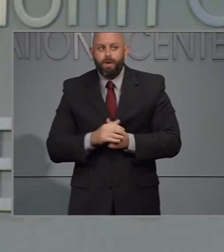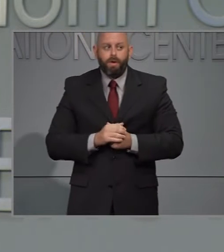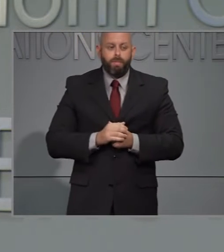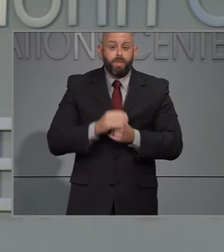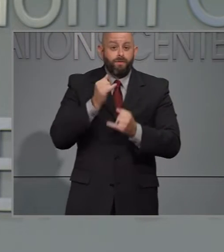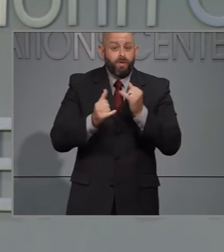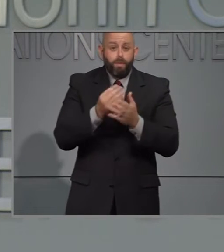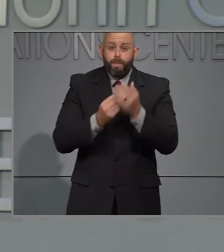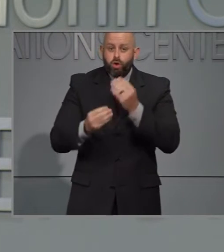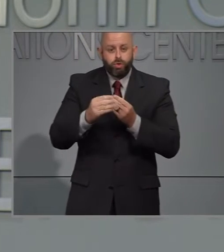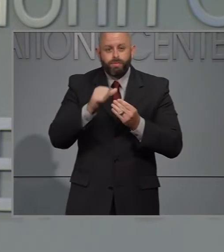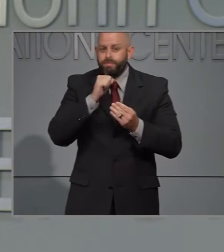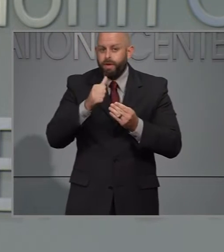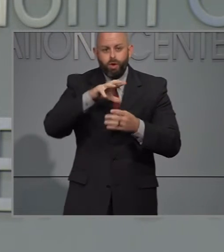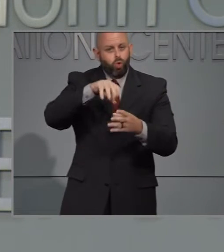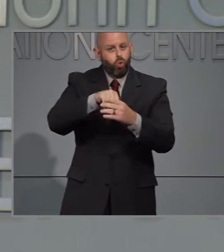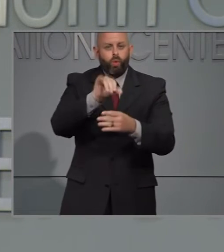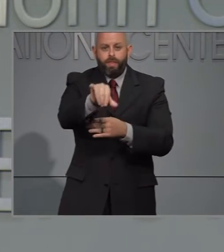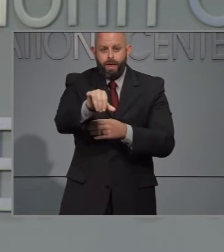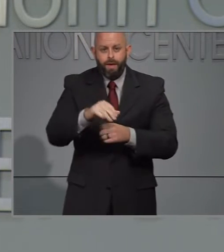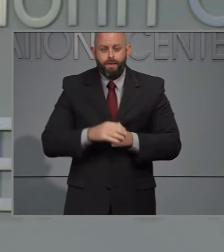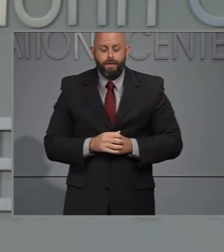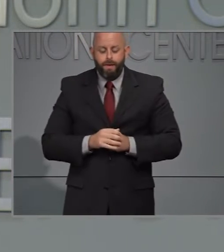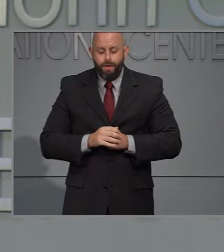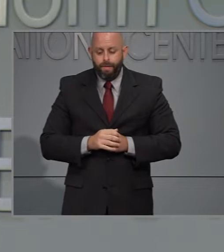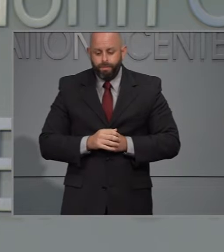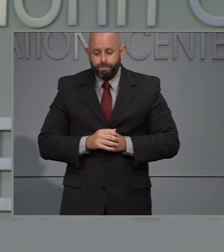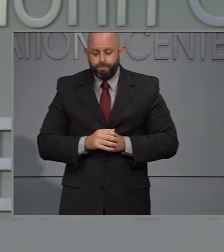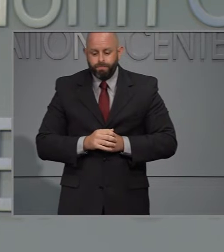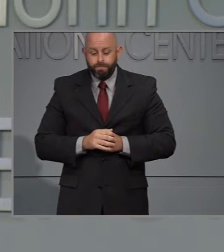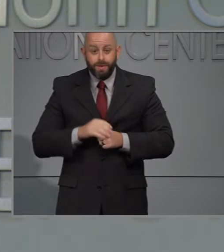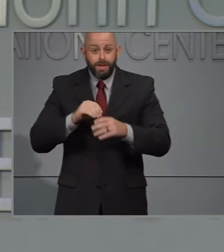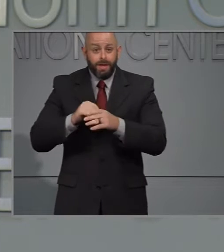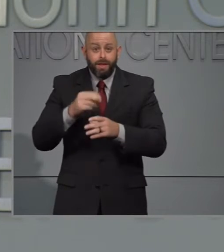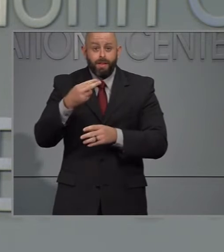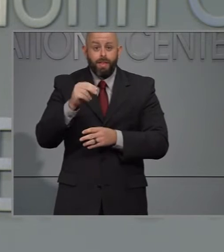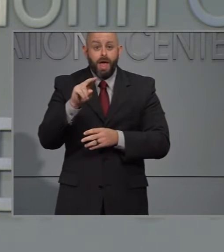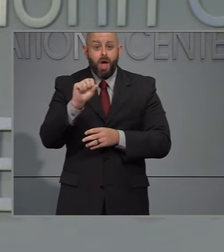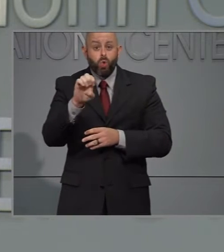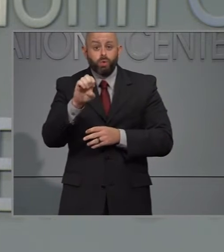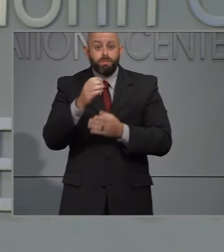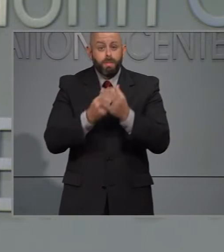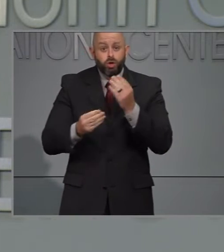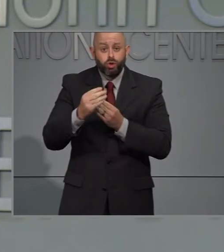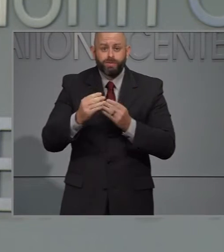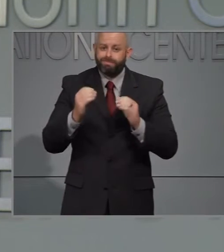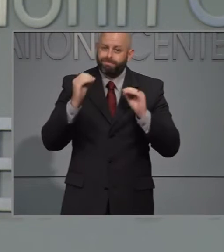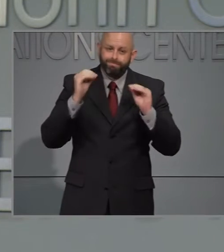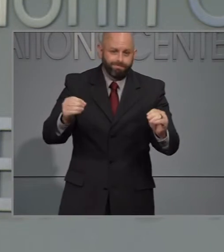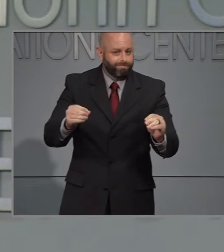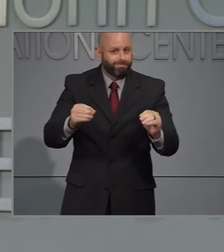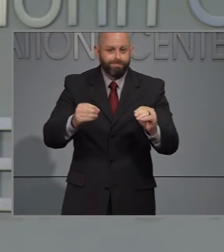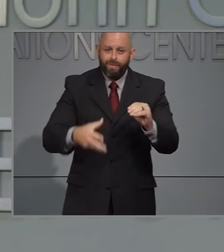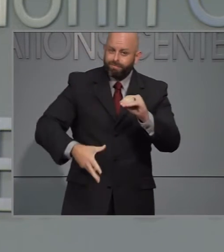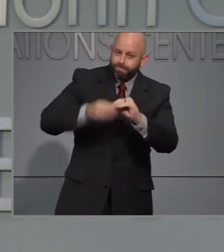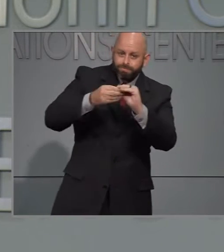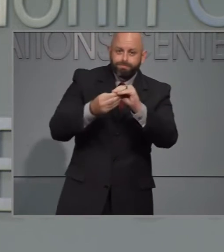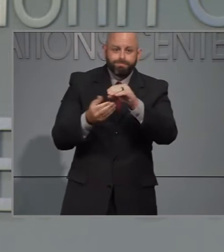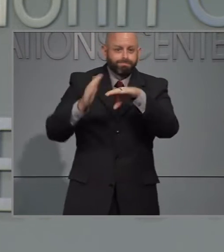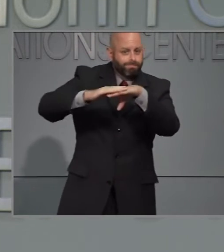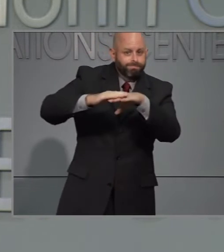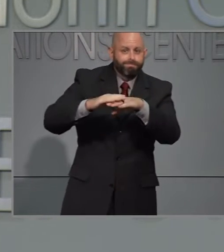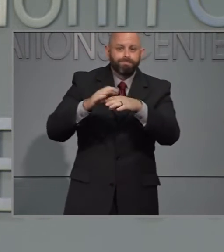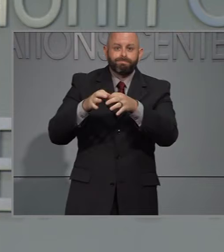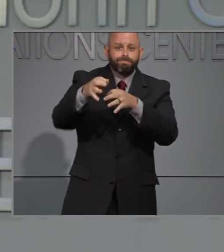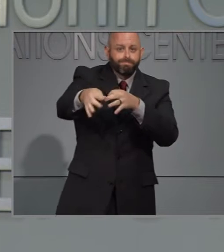del presupuesto final y no se dio ninguna consideración para extender los beneficios. Y ahora que ya sabemos que este virus